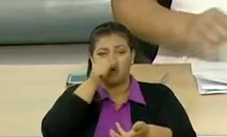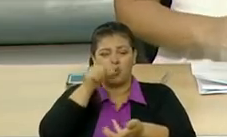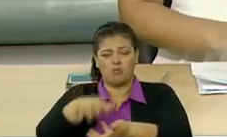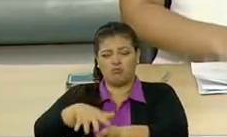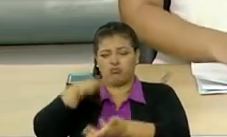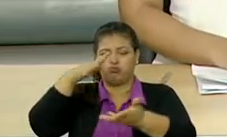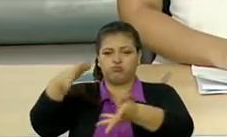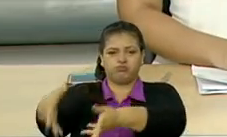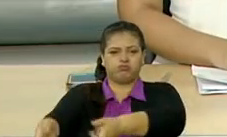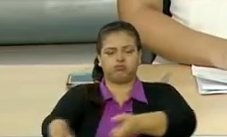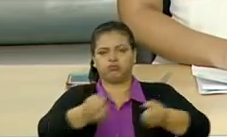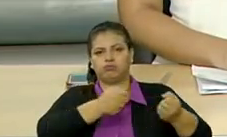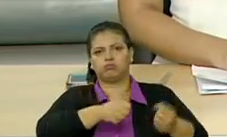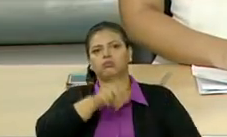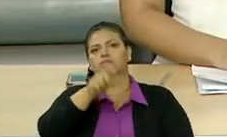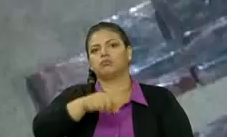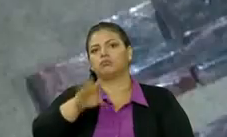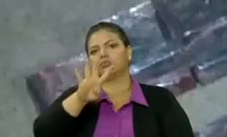hecho.